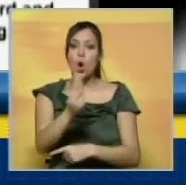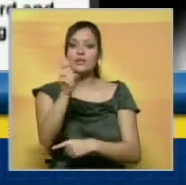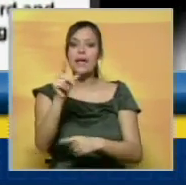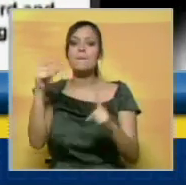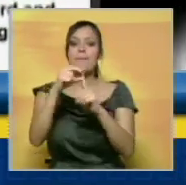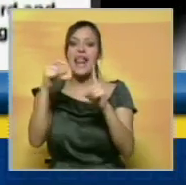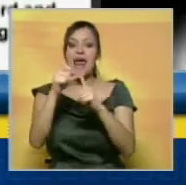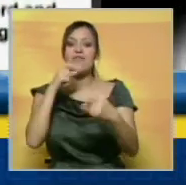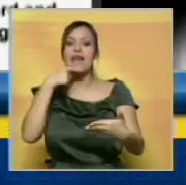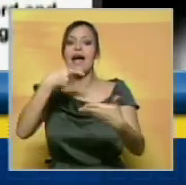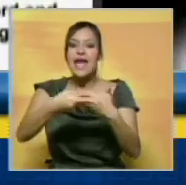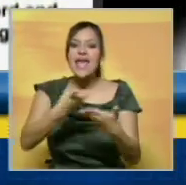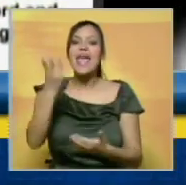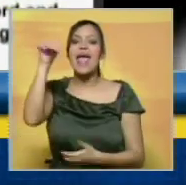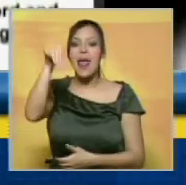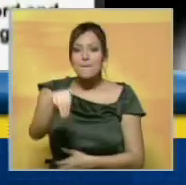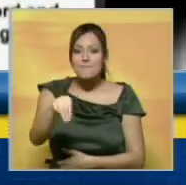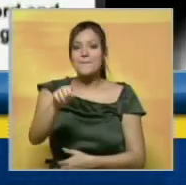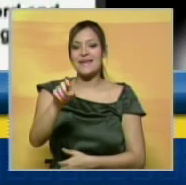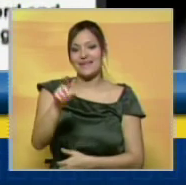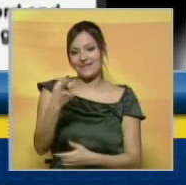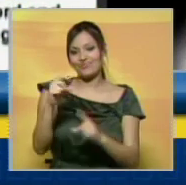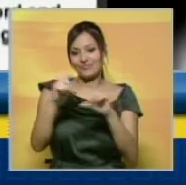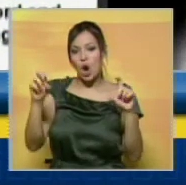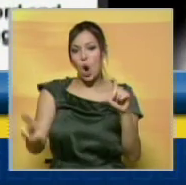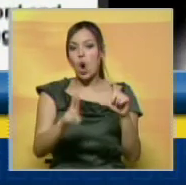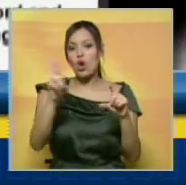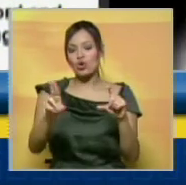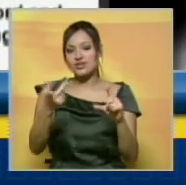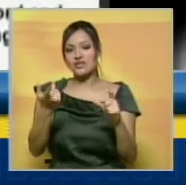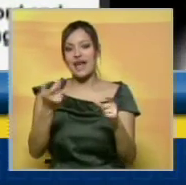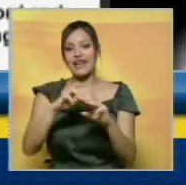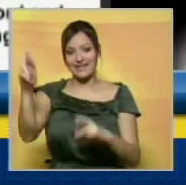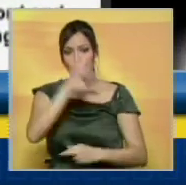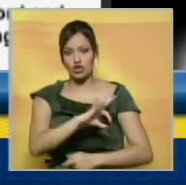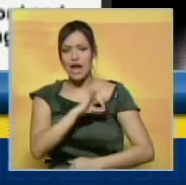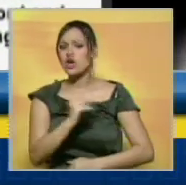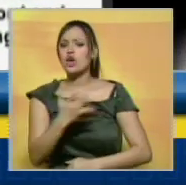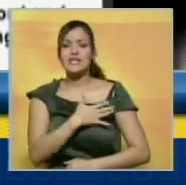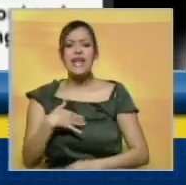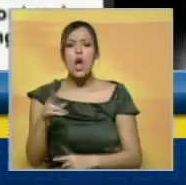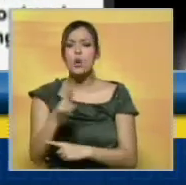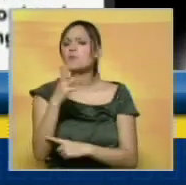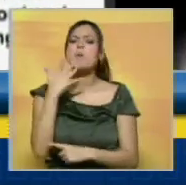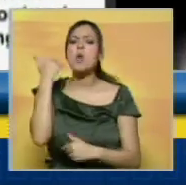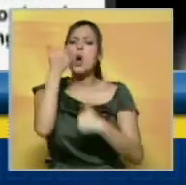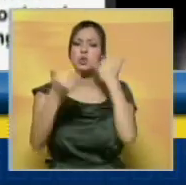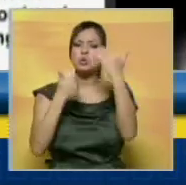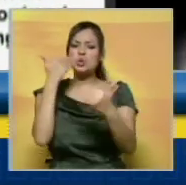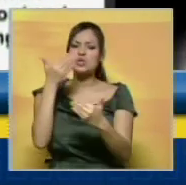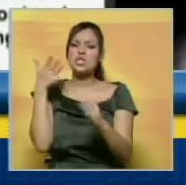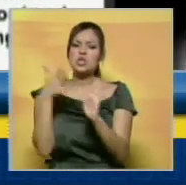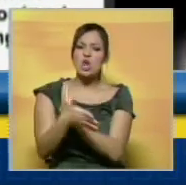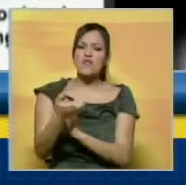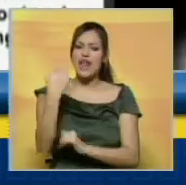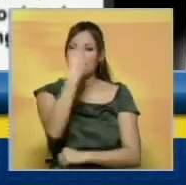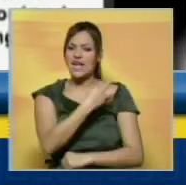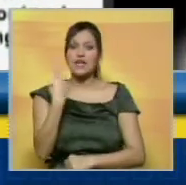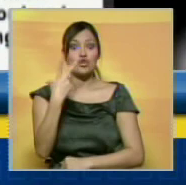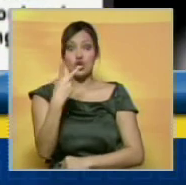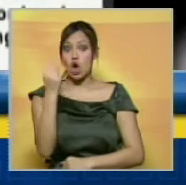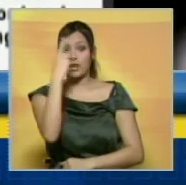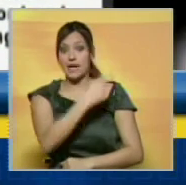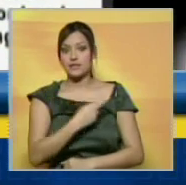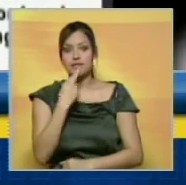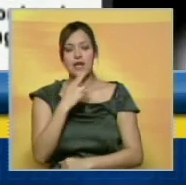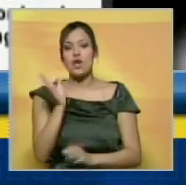palabra con N en Instagram. No tuve la intención de usarla como insulto racial, no soy racista.